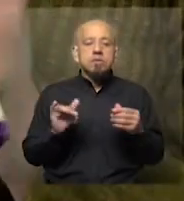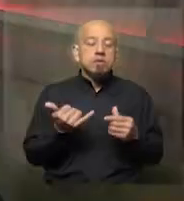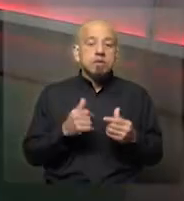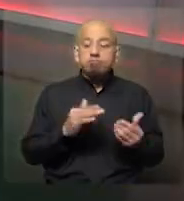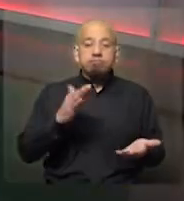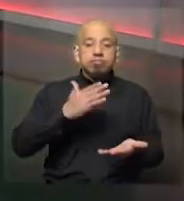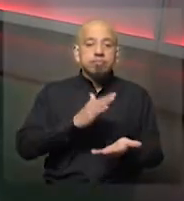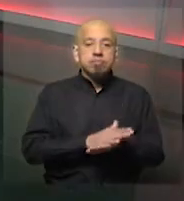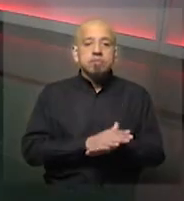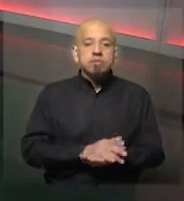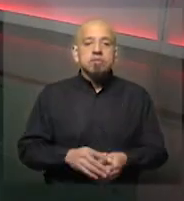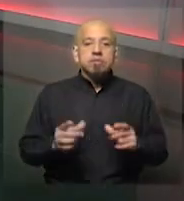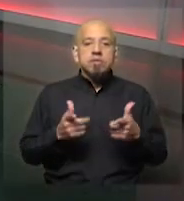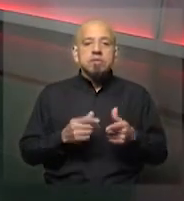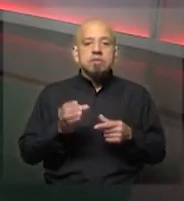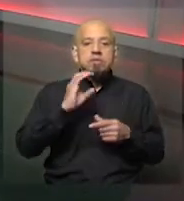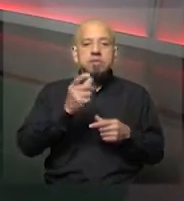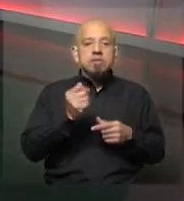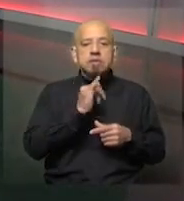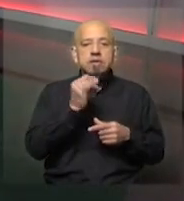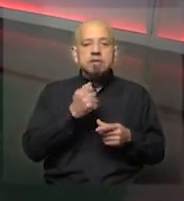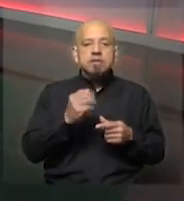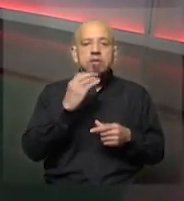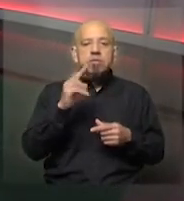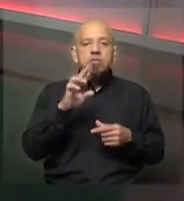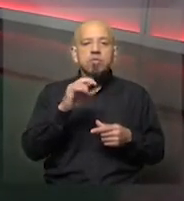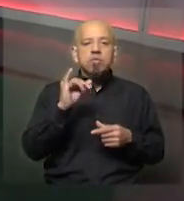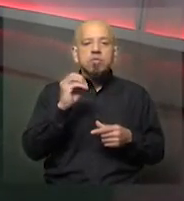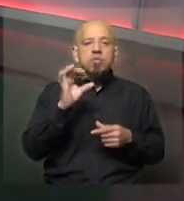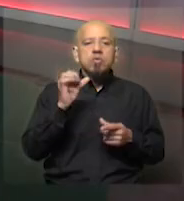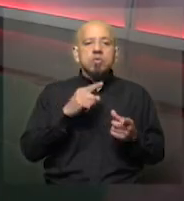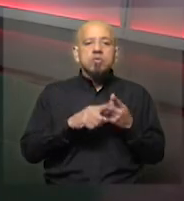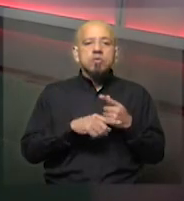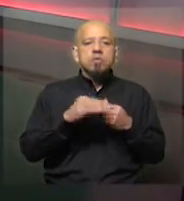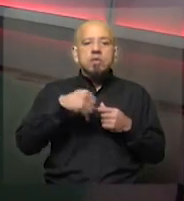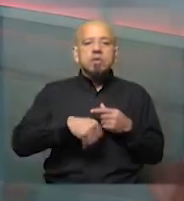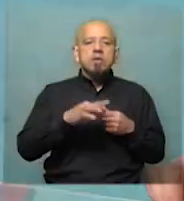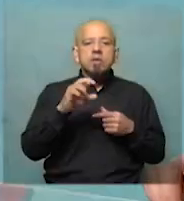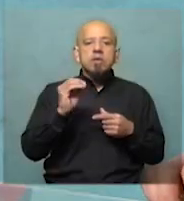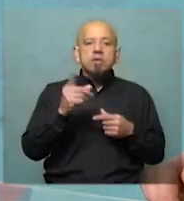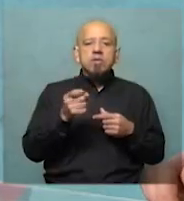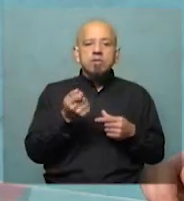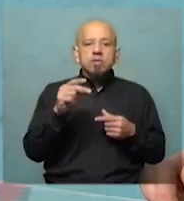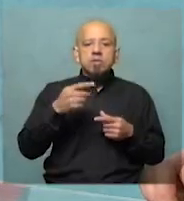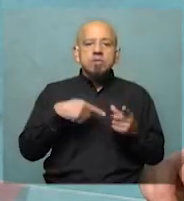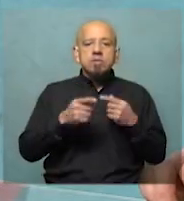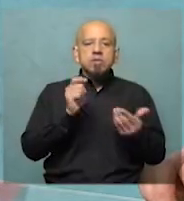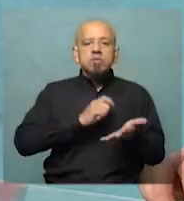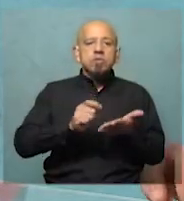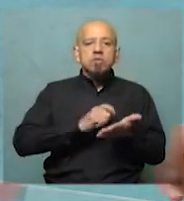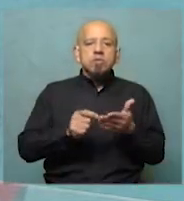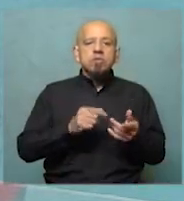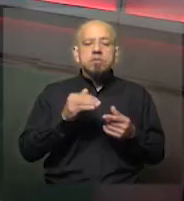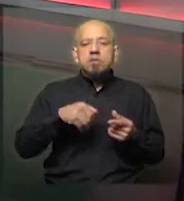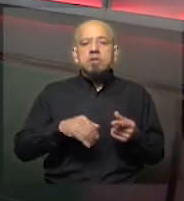ahora no encontramos el Casa Curioso en este momento, pero igualmente quisimos invitar a Matías Castro y a Roxana Fernández, que son sus autores. Matías, bueno, ya lo